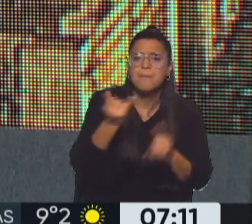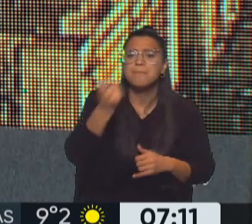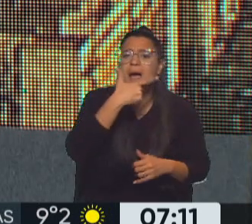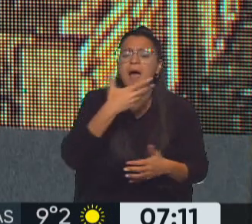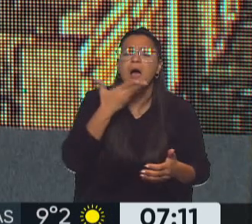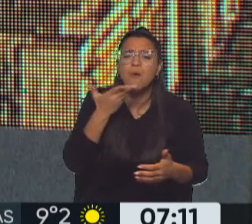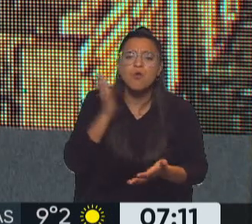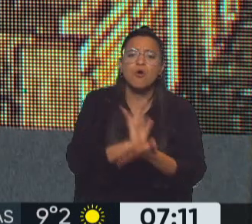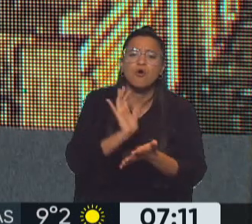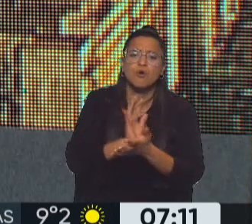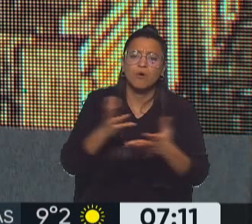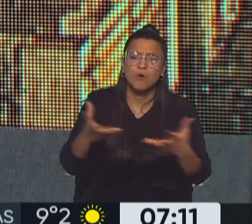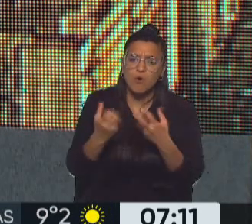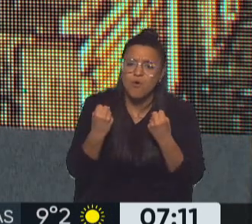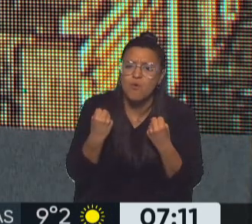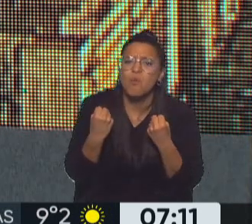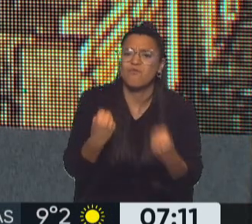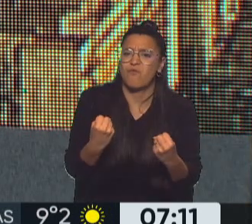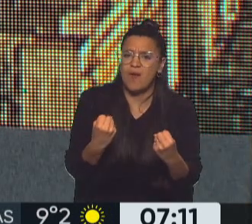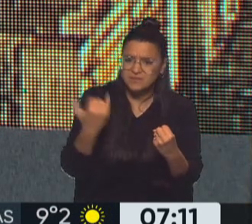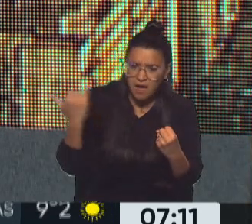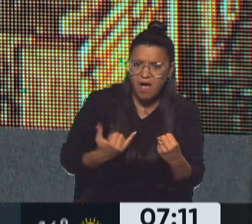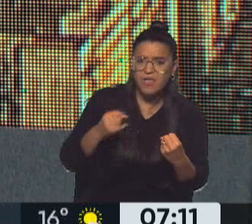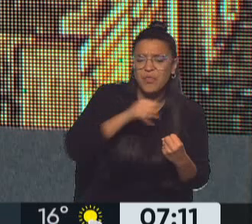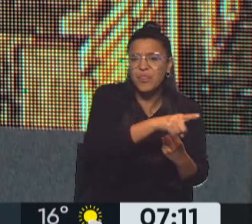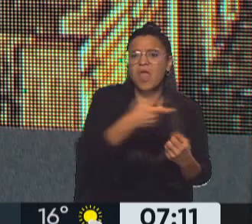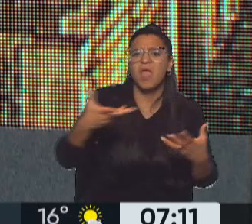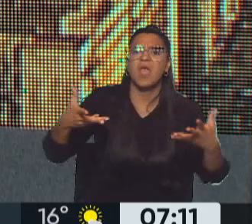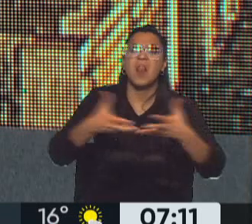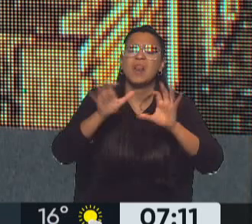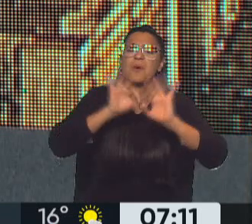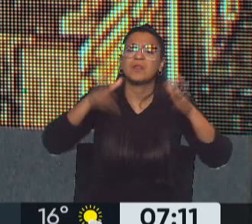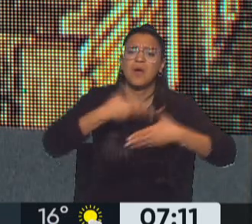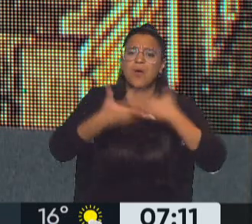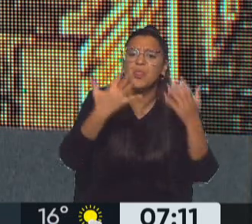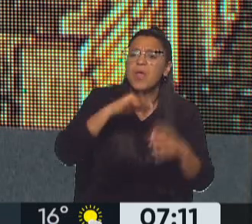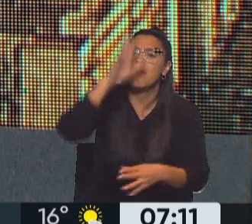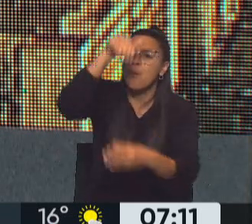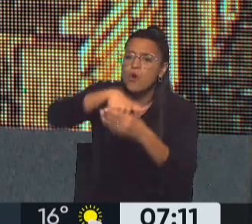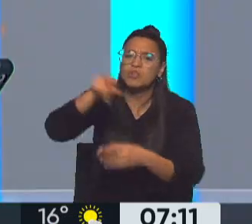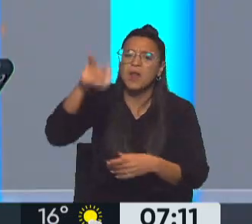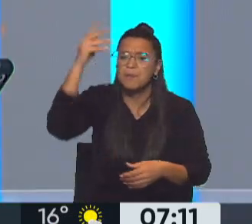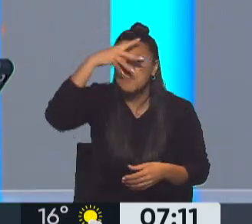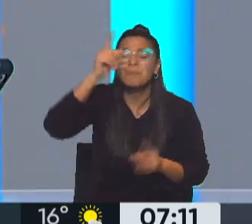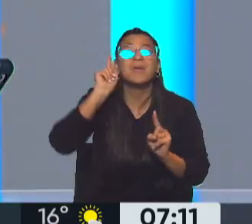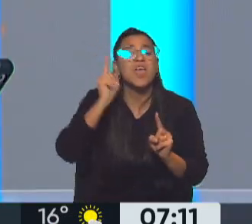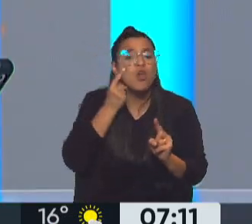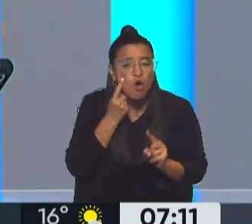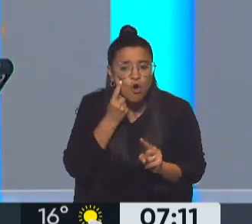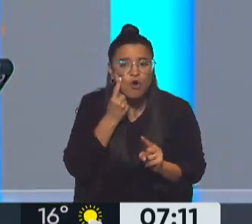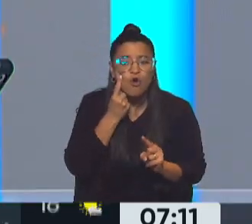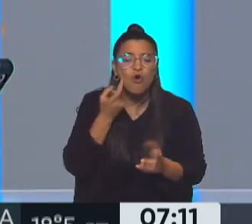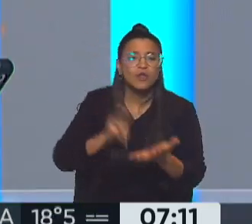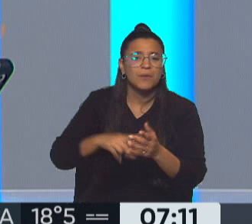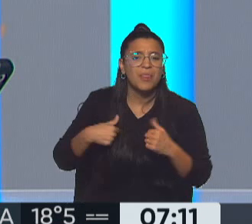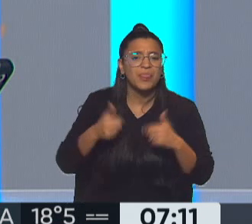de la fuerza infiltrable que significa La Libertad Avanza, dijo, hay que votar a Patricia. Sí, pero volvió a insistir